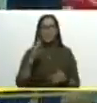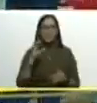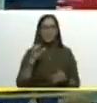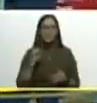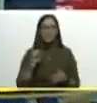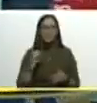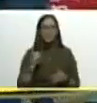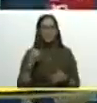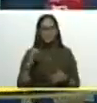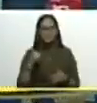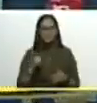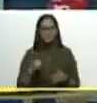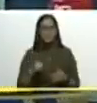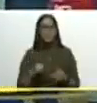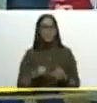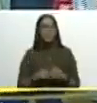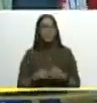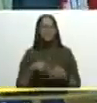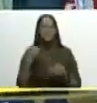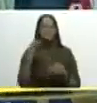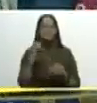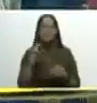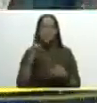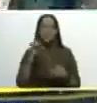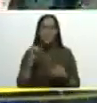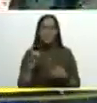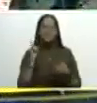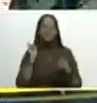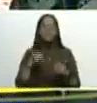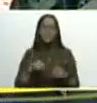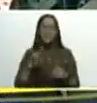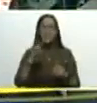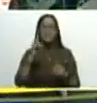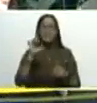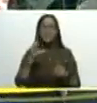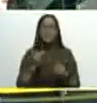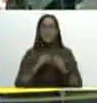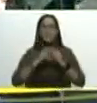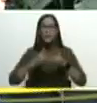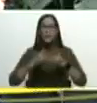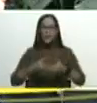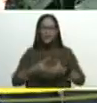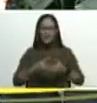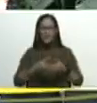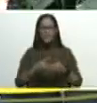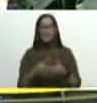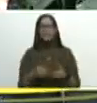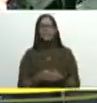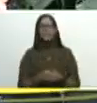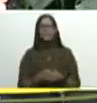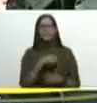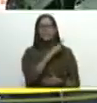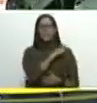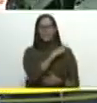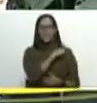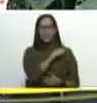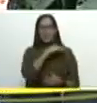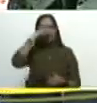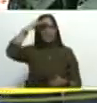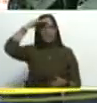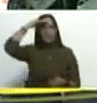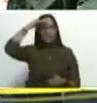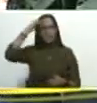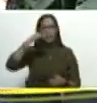comandante de la SODI y ahora comandante de la Red y Marítima Insular, el general de